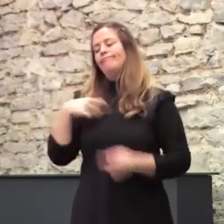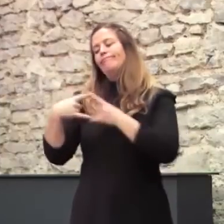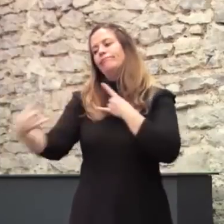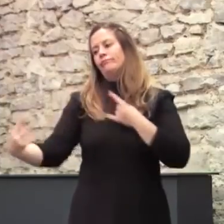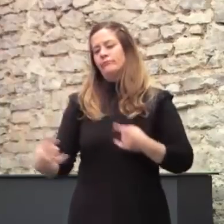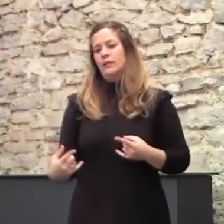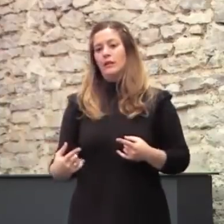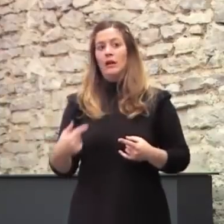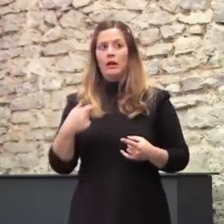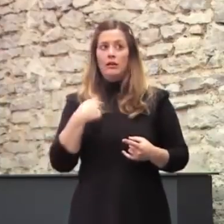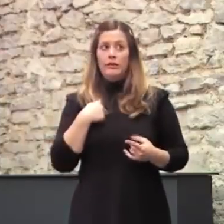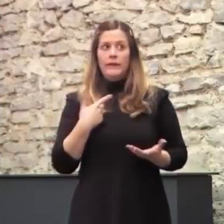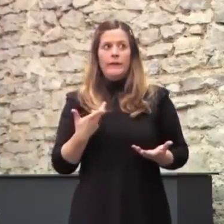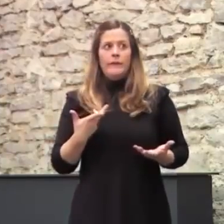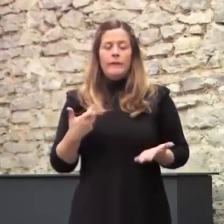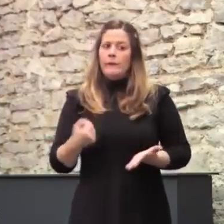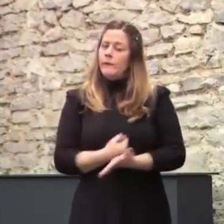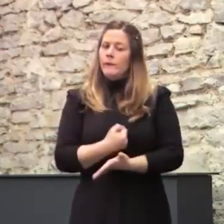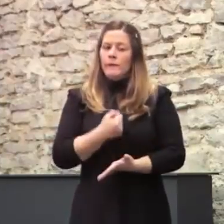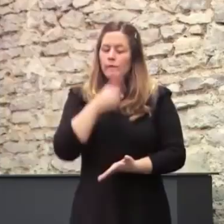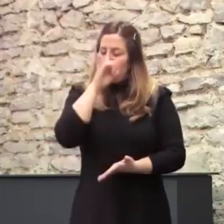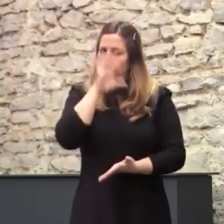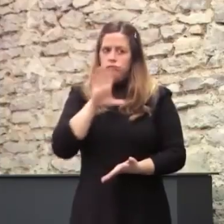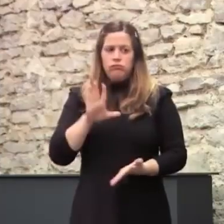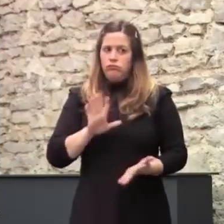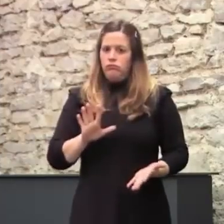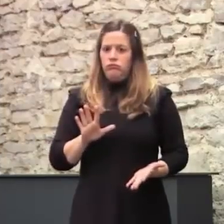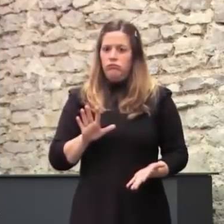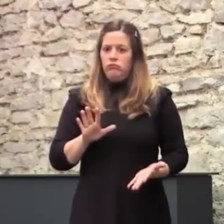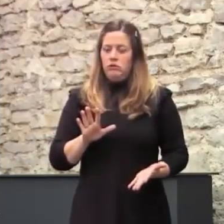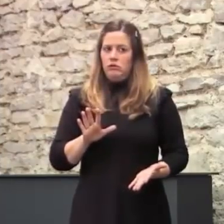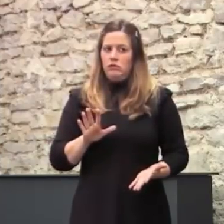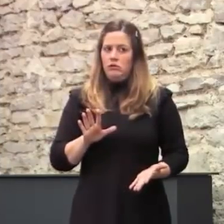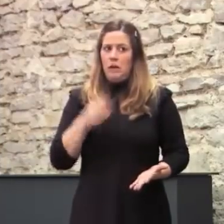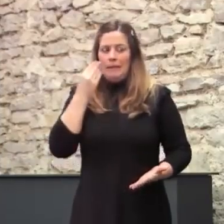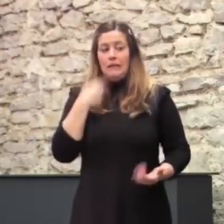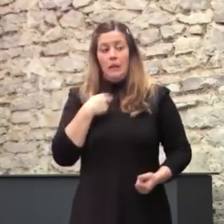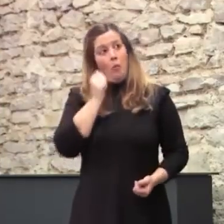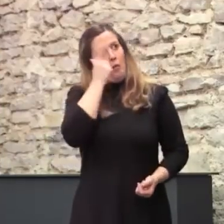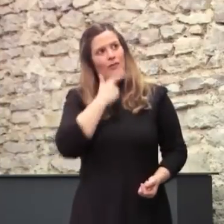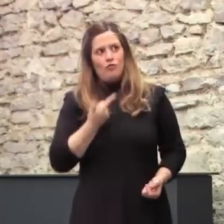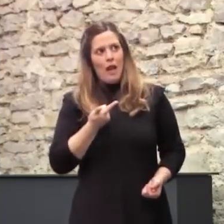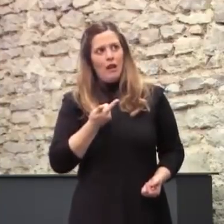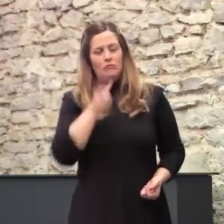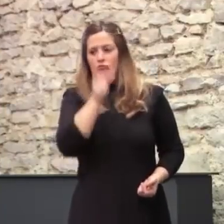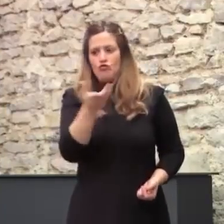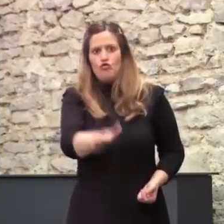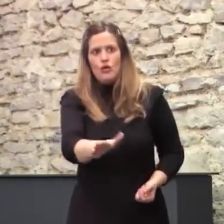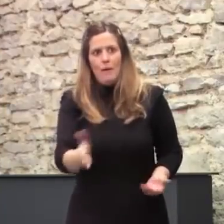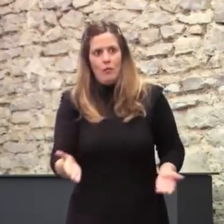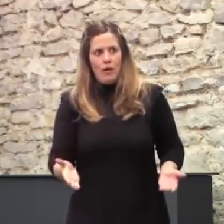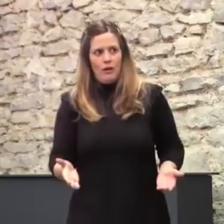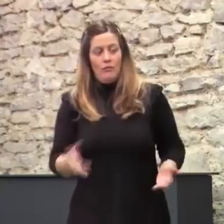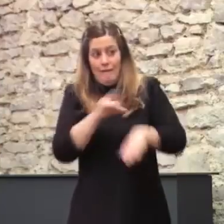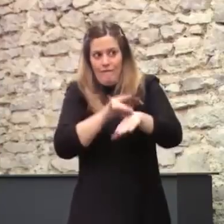Y claro, yo me quedé, ¿no?, alucinada y dije, o sea, menos mal, no se va a morir. O sea, fue un alivio, ¿no? Fue como, vale, no